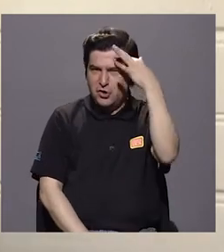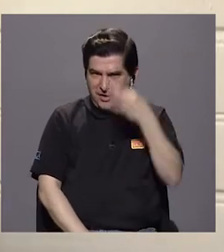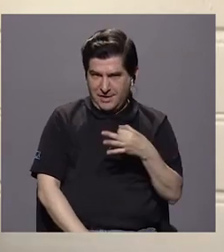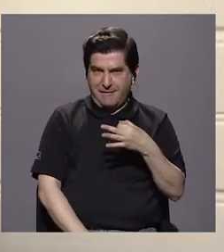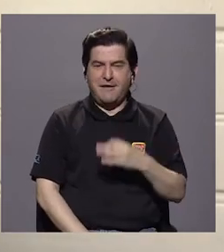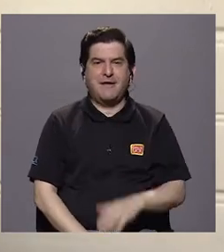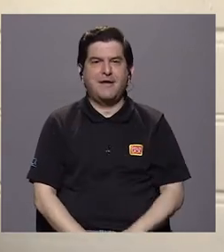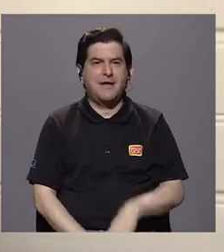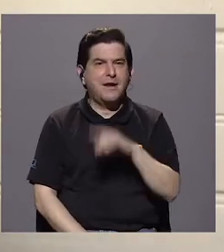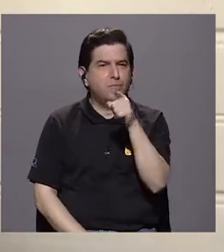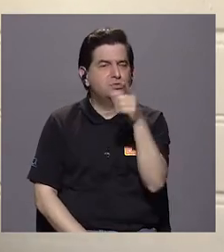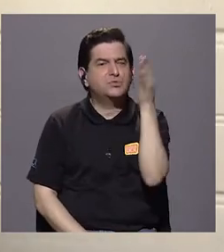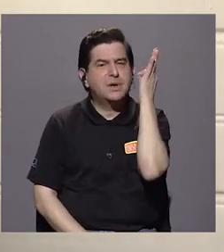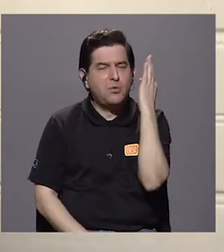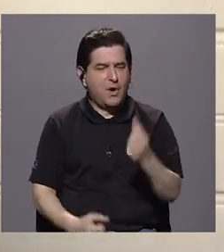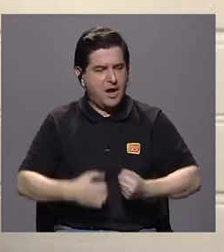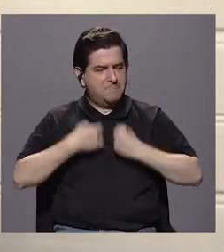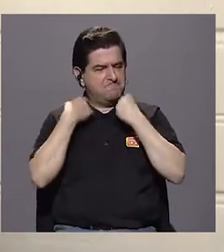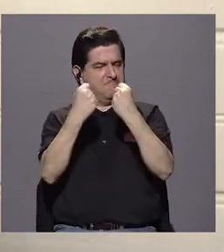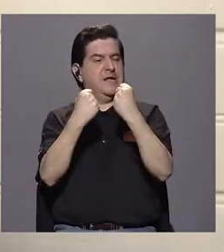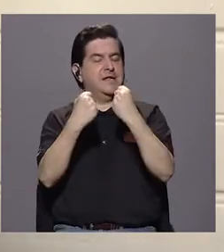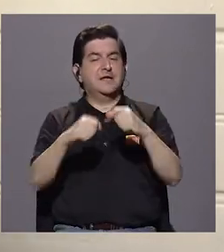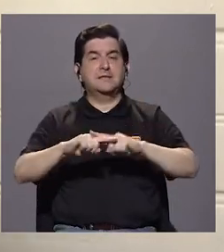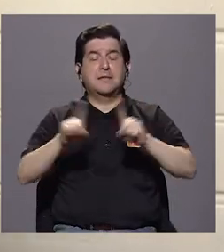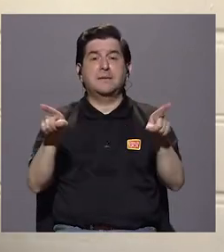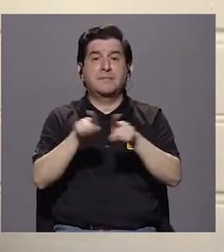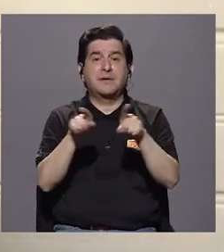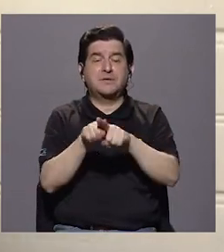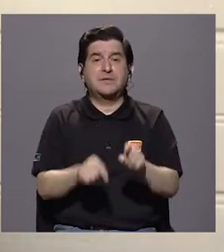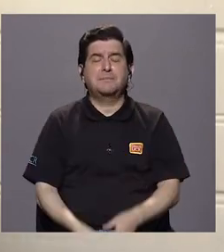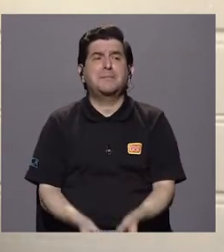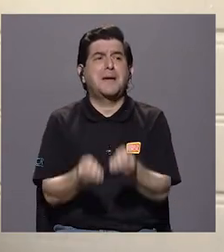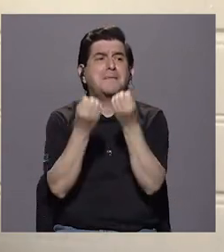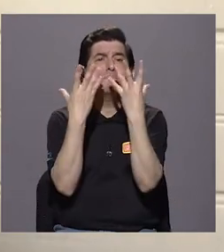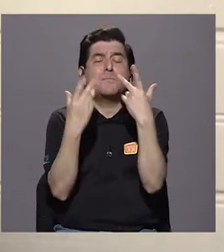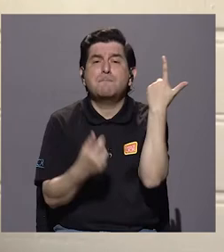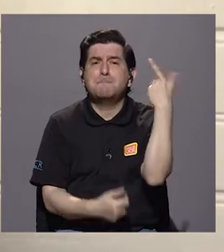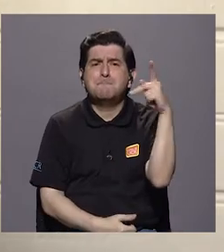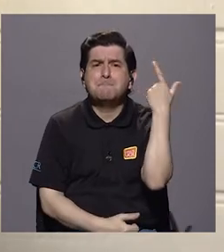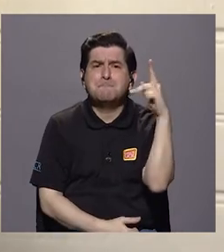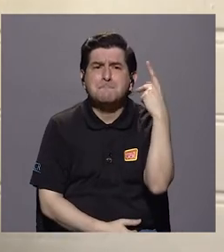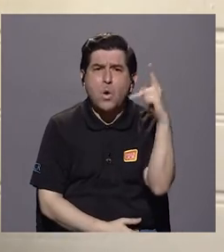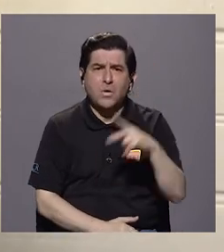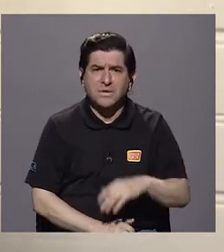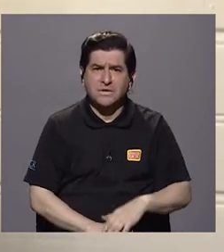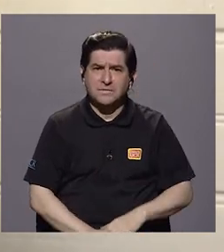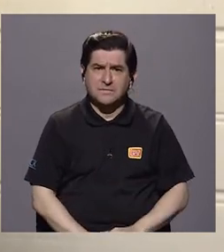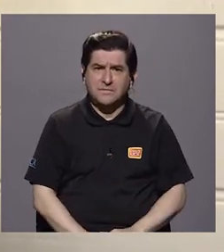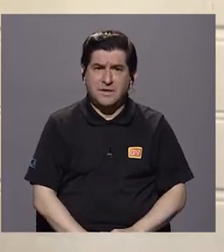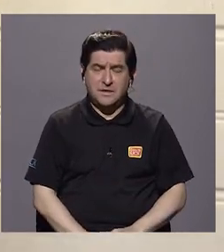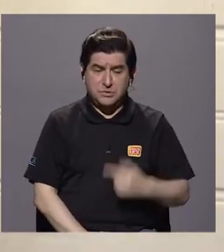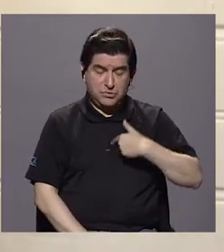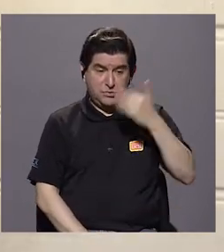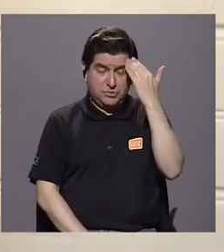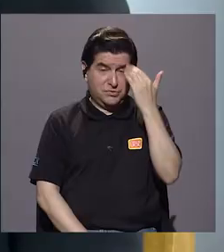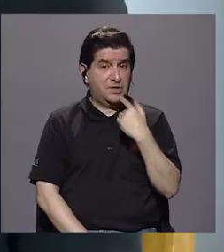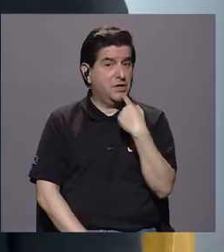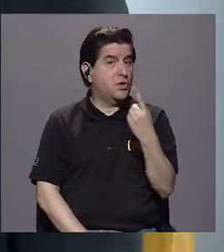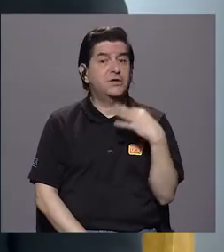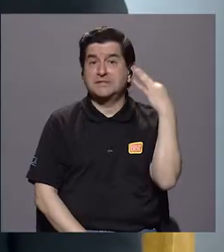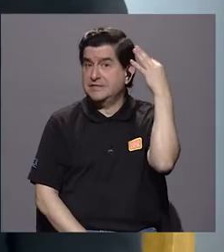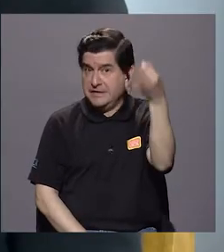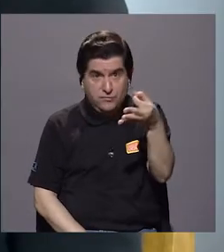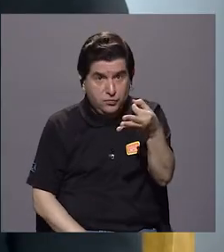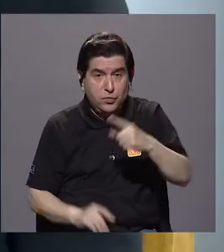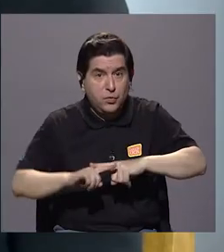que usted ha sido una mujer muy valiente, pero además ha tomado tantos riesgos, ¿verdad? Sé que no puedo decir lo que viene en camino, pero es